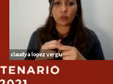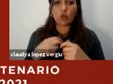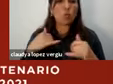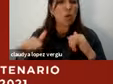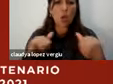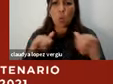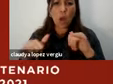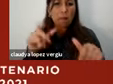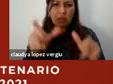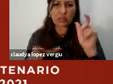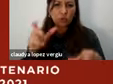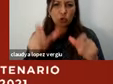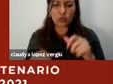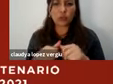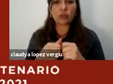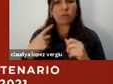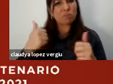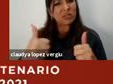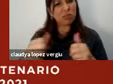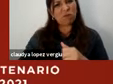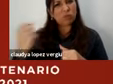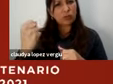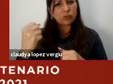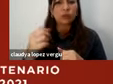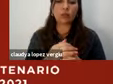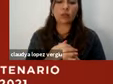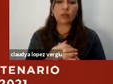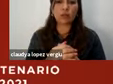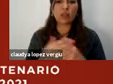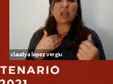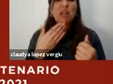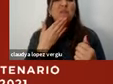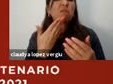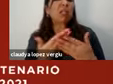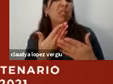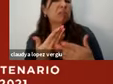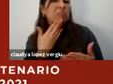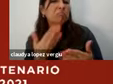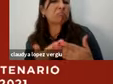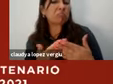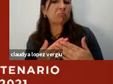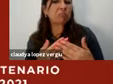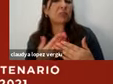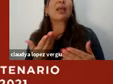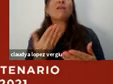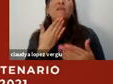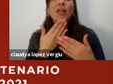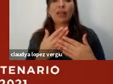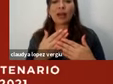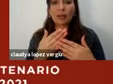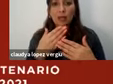misma persona, tenemos la misma fuerza, y entonces, ¿qué falta? Lo que falta es